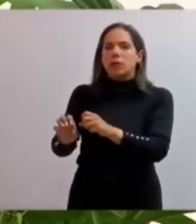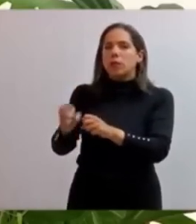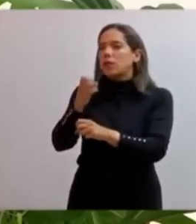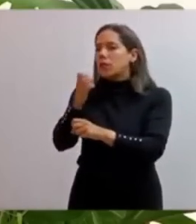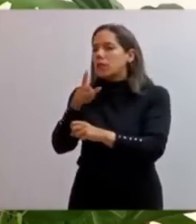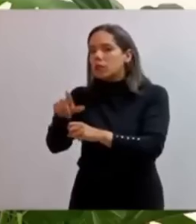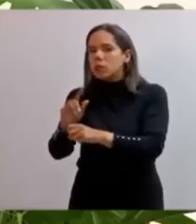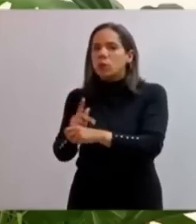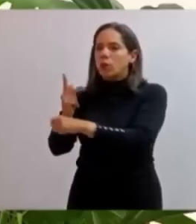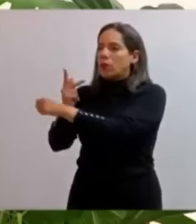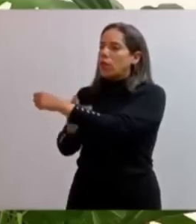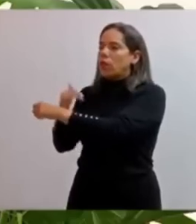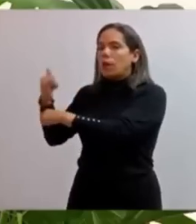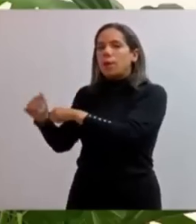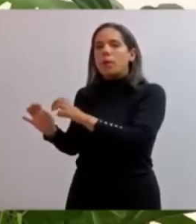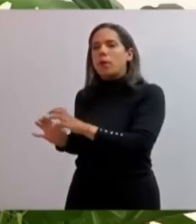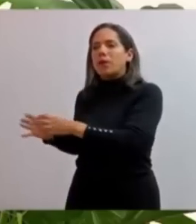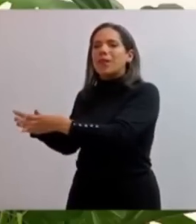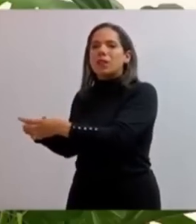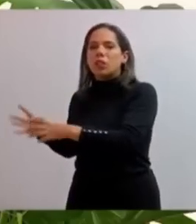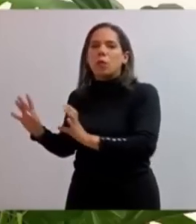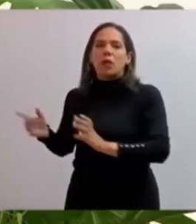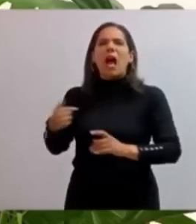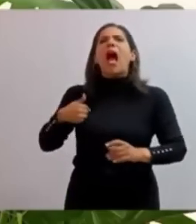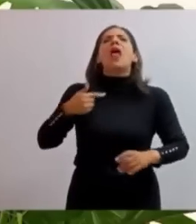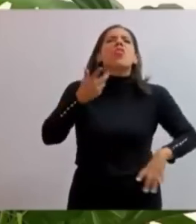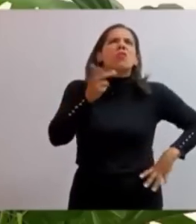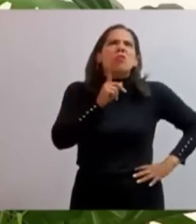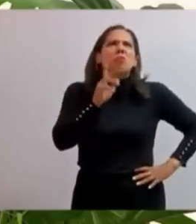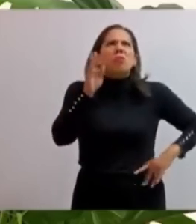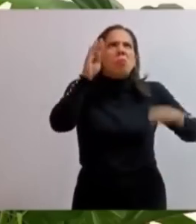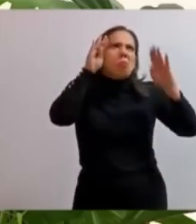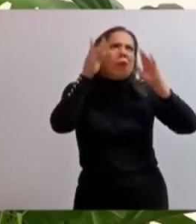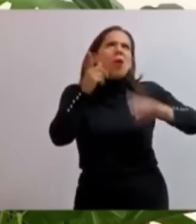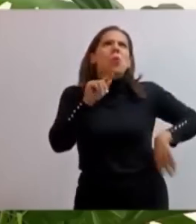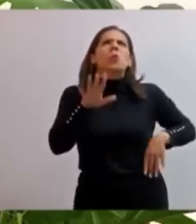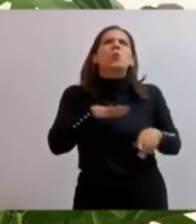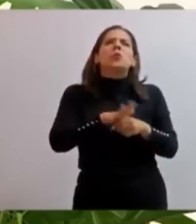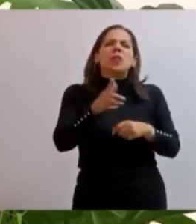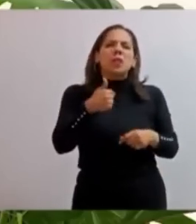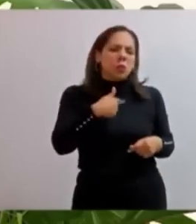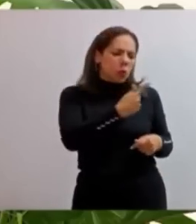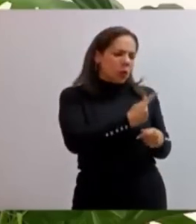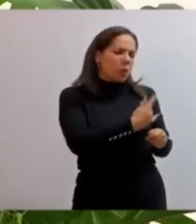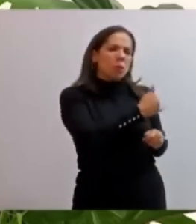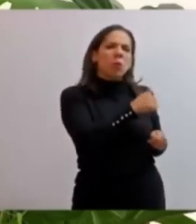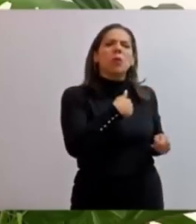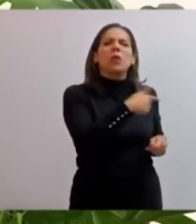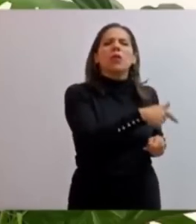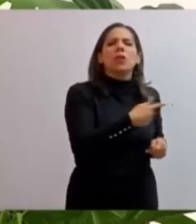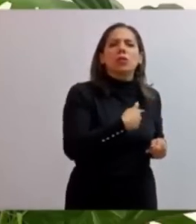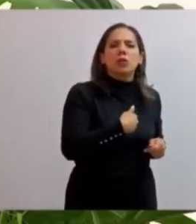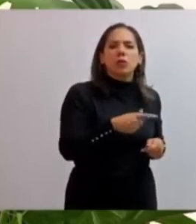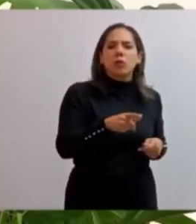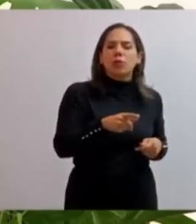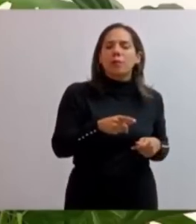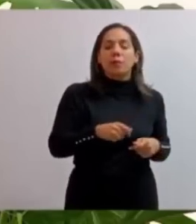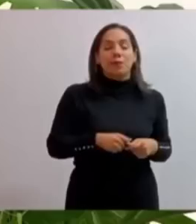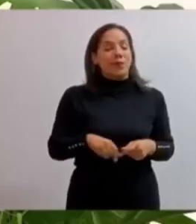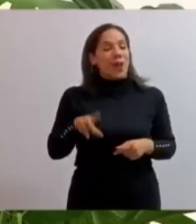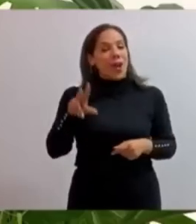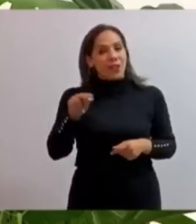entonces, ¿qué proyecto me toca? ¿Y cómo cumplo con el siguiente proyecto? No, los proyectos no se cumplen. Los proyectos